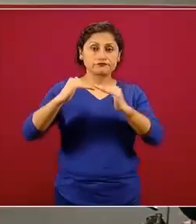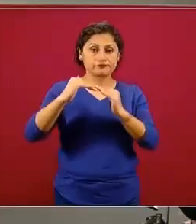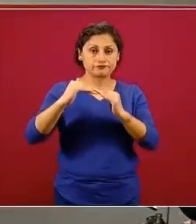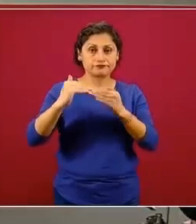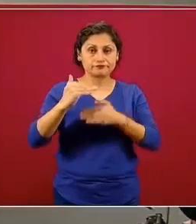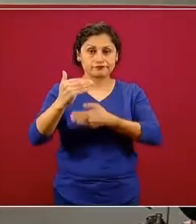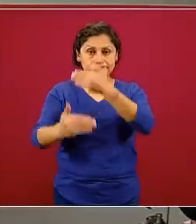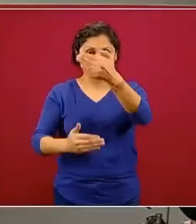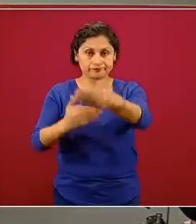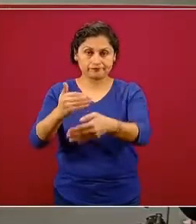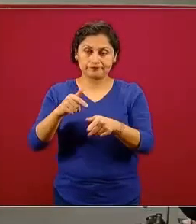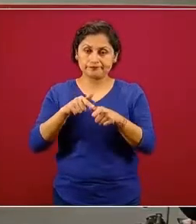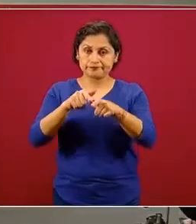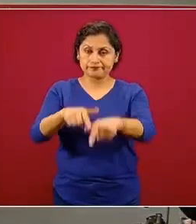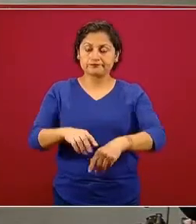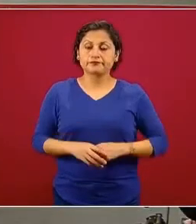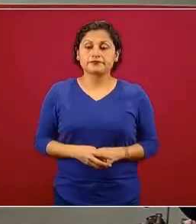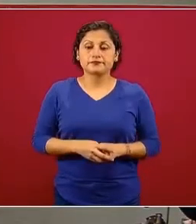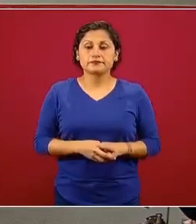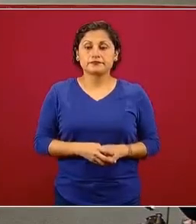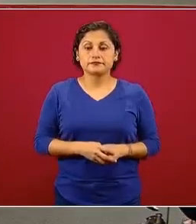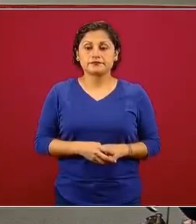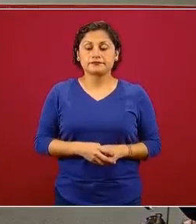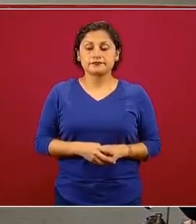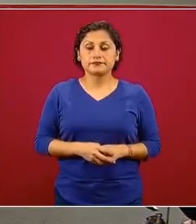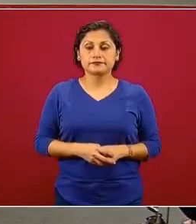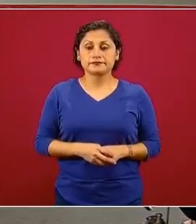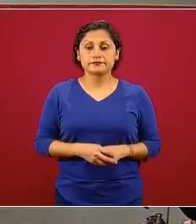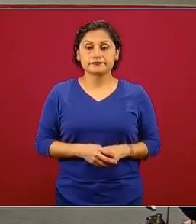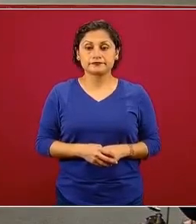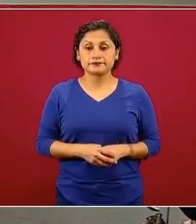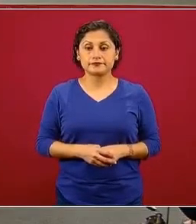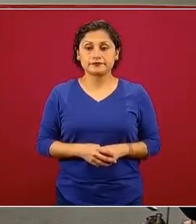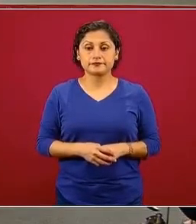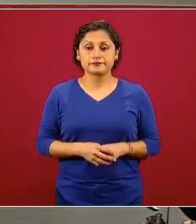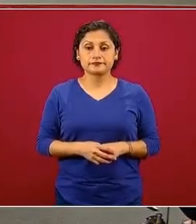Vamos a pasar a la siguiente diapositiva.